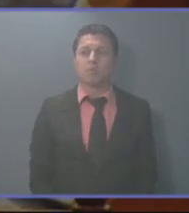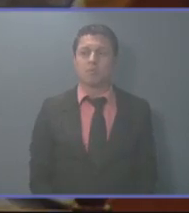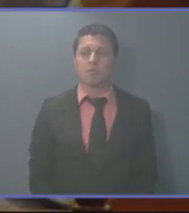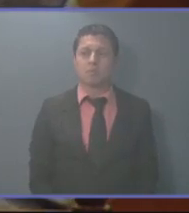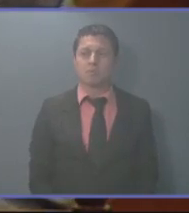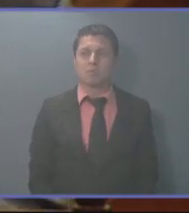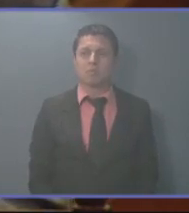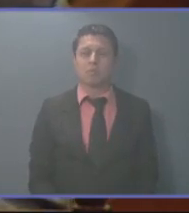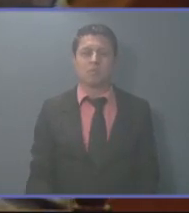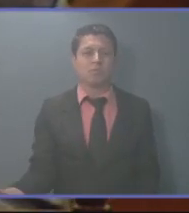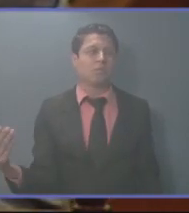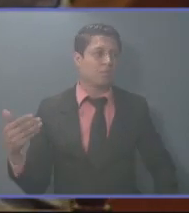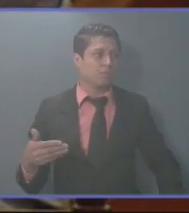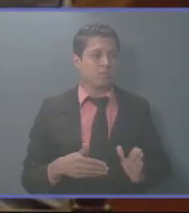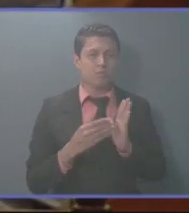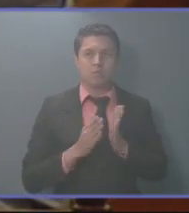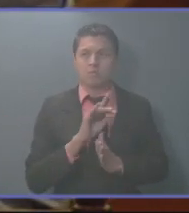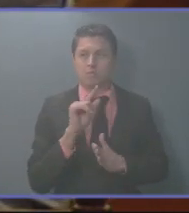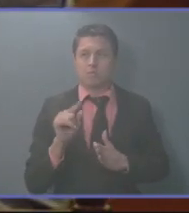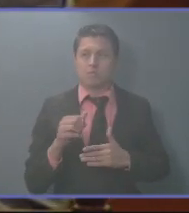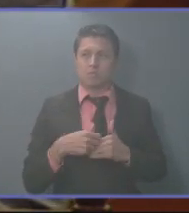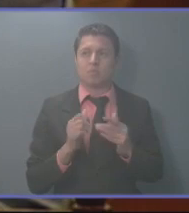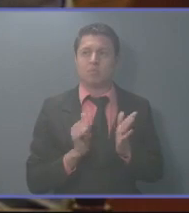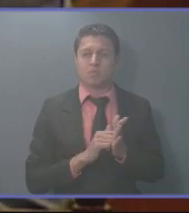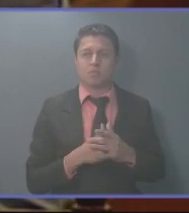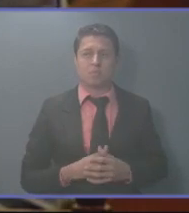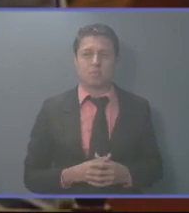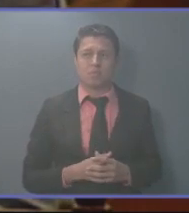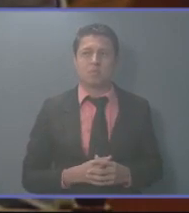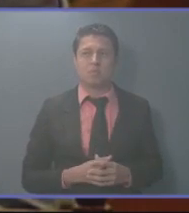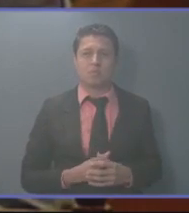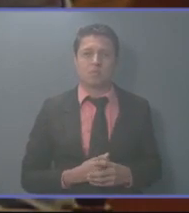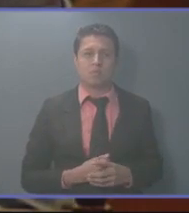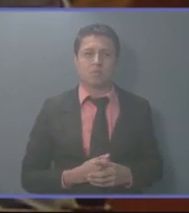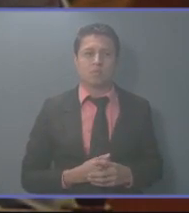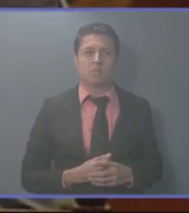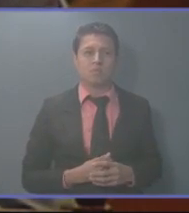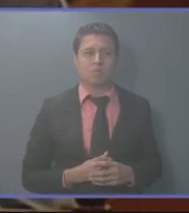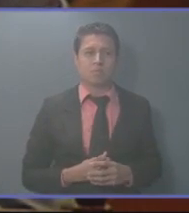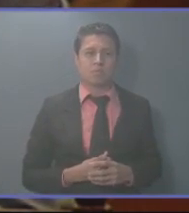a la institucionalidad de la Asamblea Legislativa.